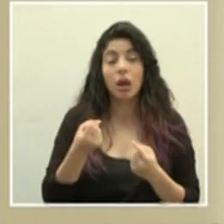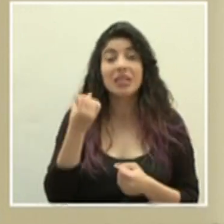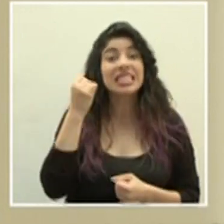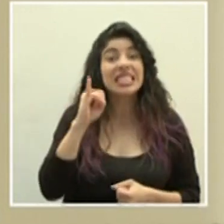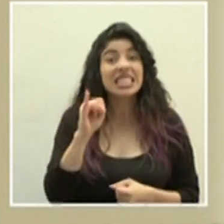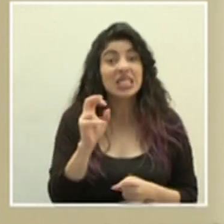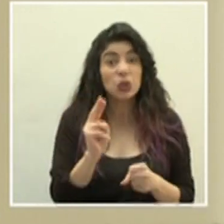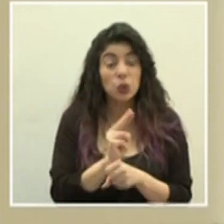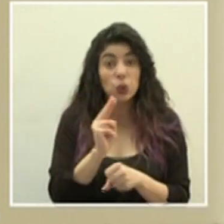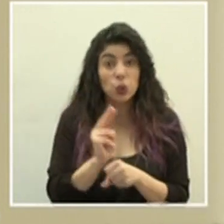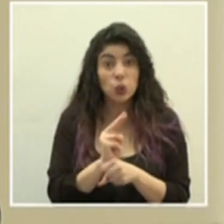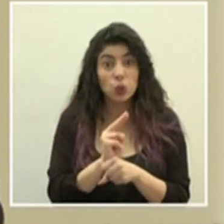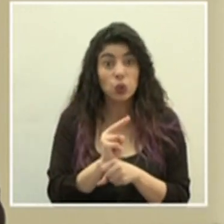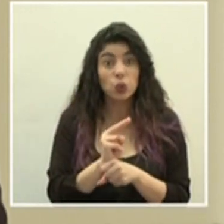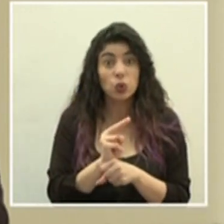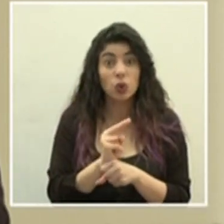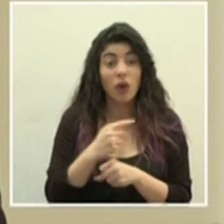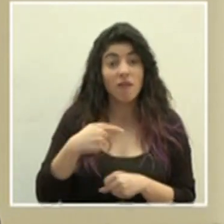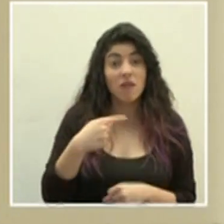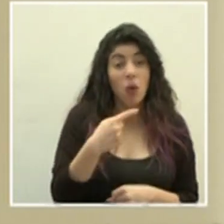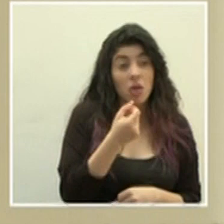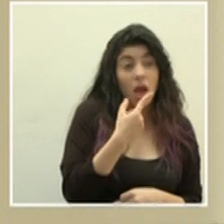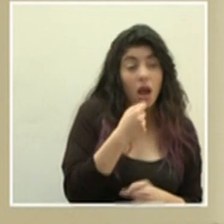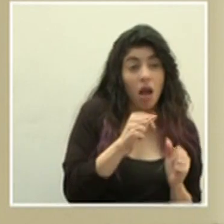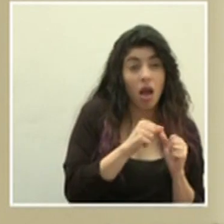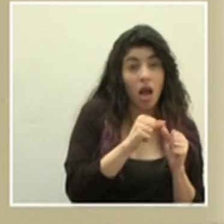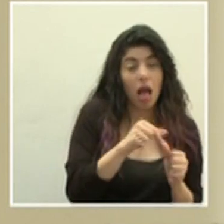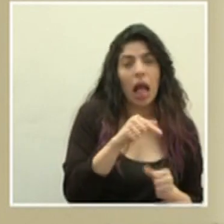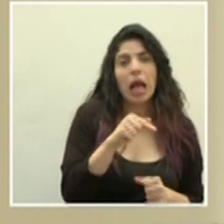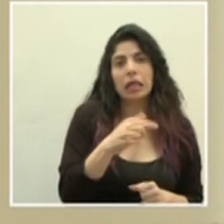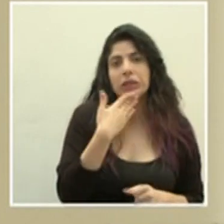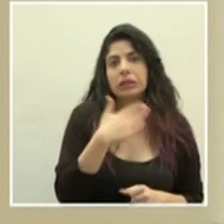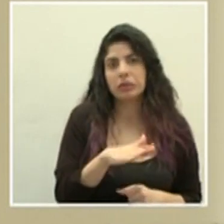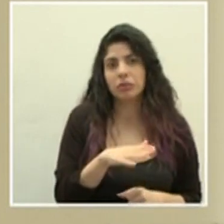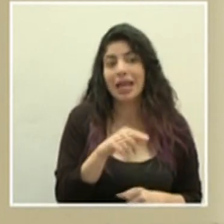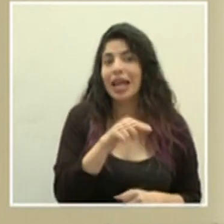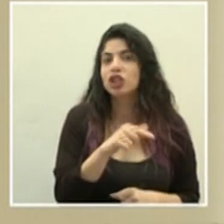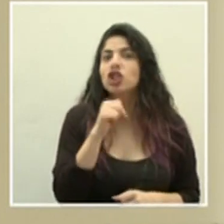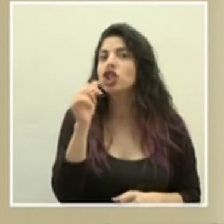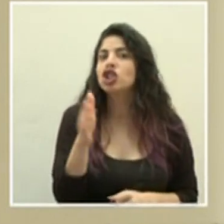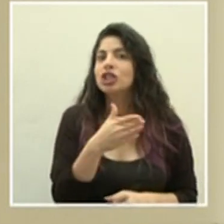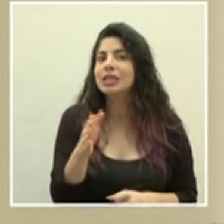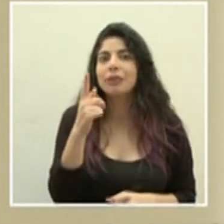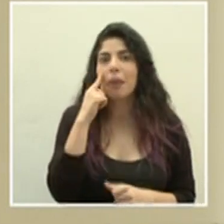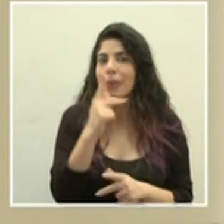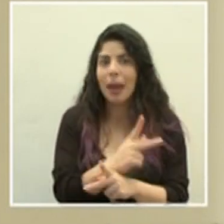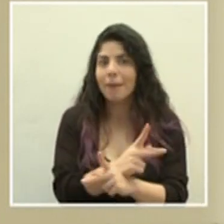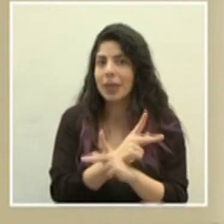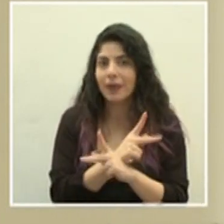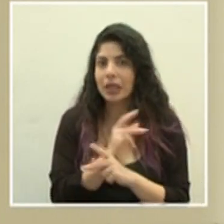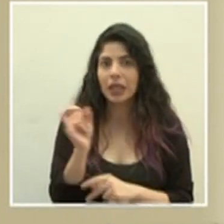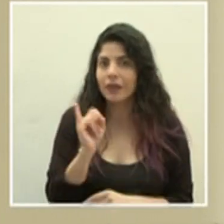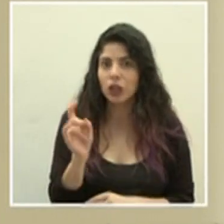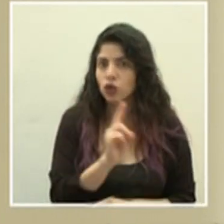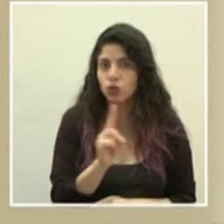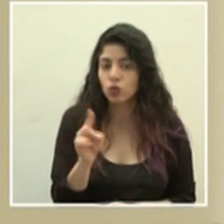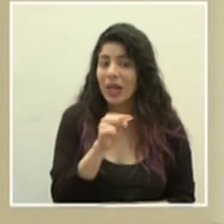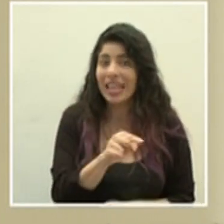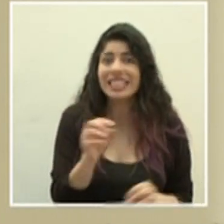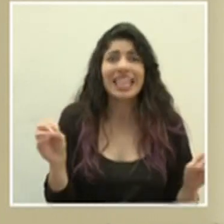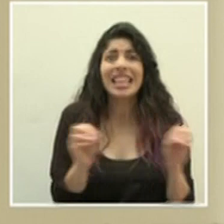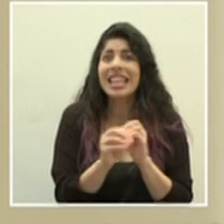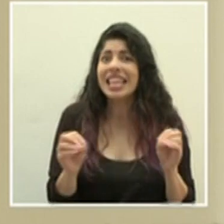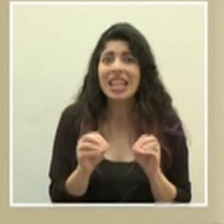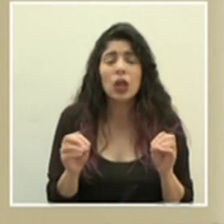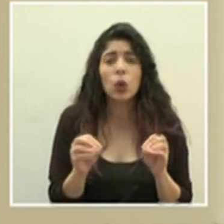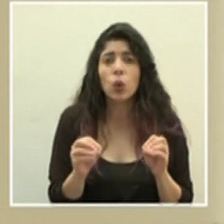uso es reiterado o de forma prolongada. Así que no sirve para prevenir la infección, no tiene ningún mecanismo